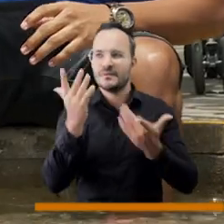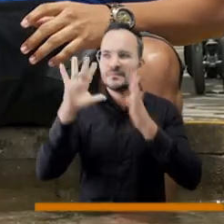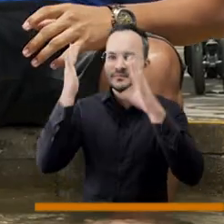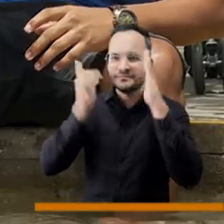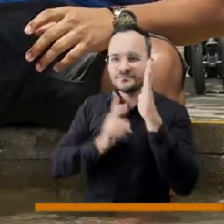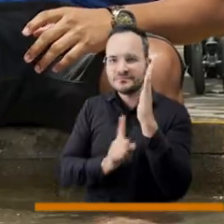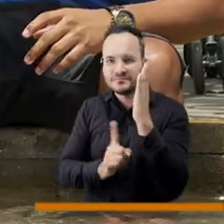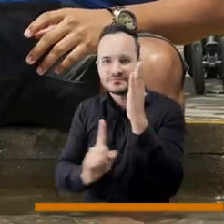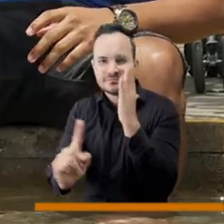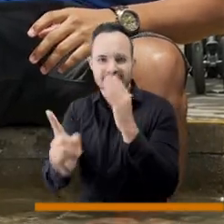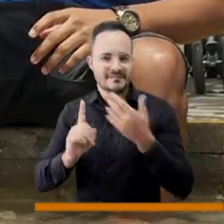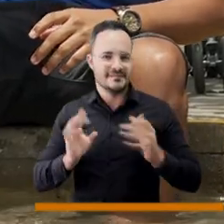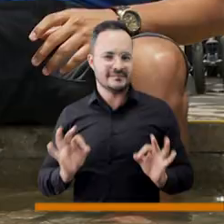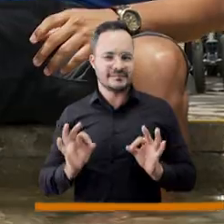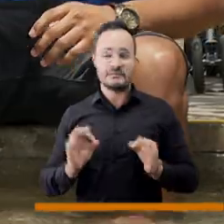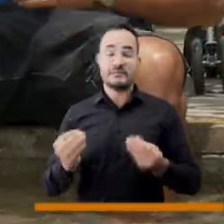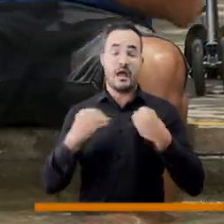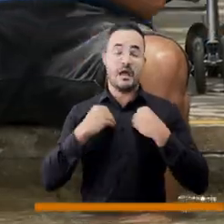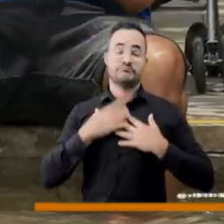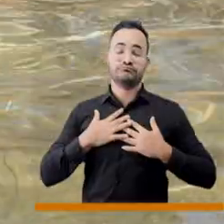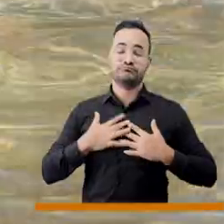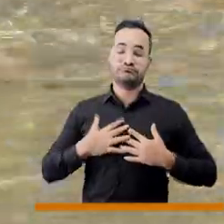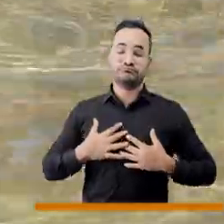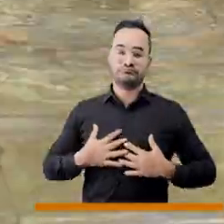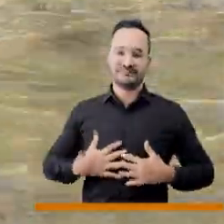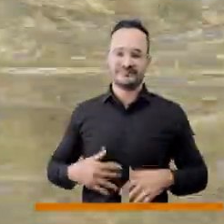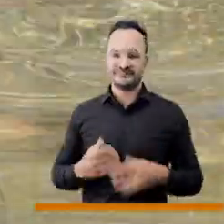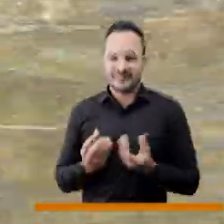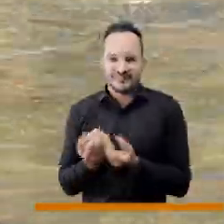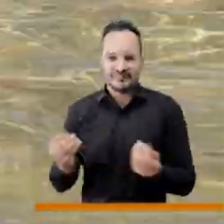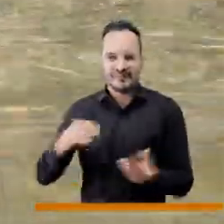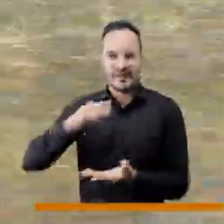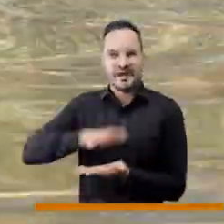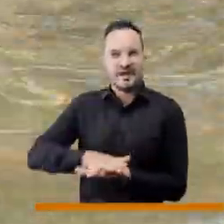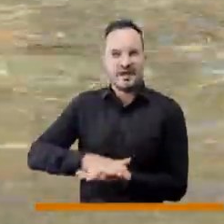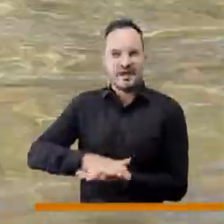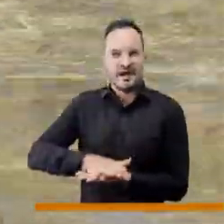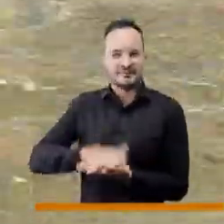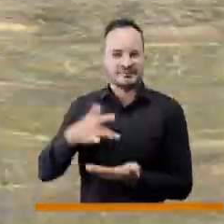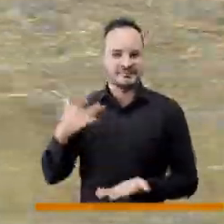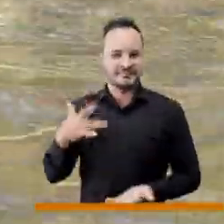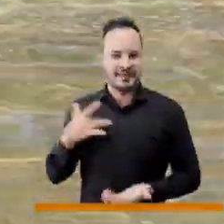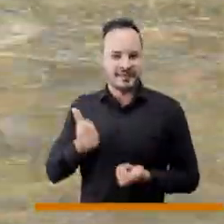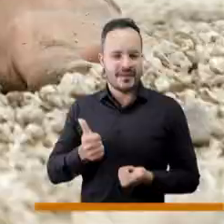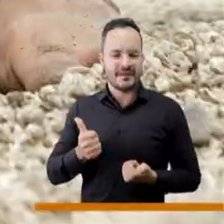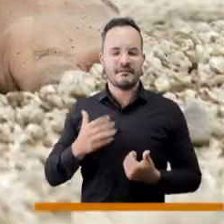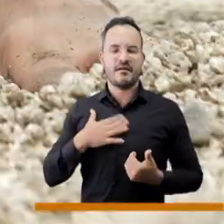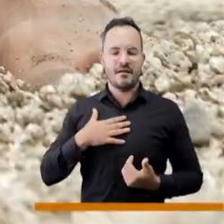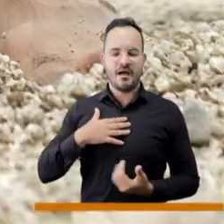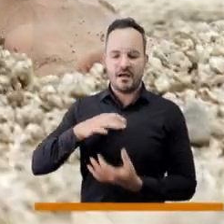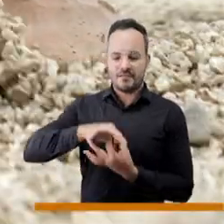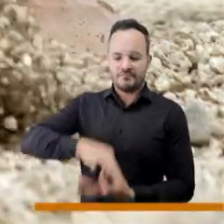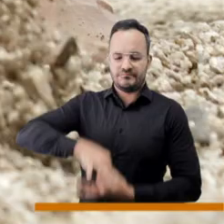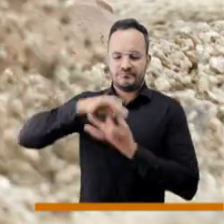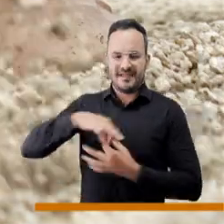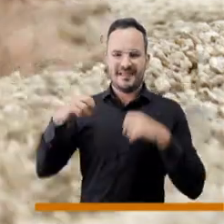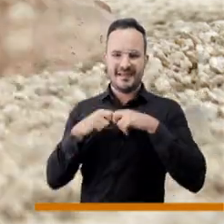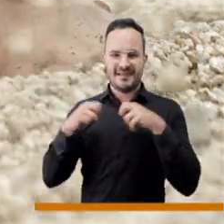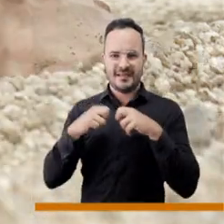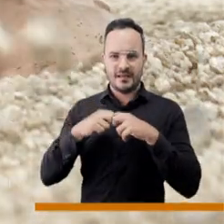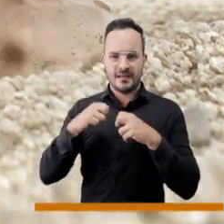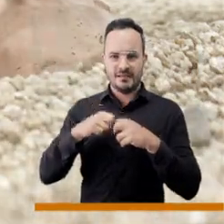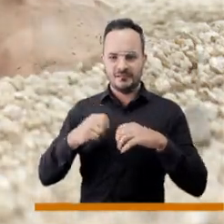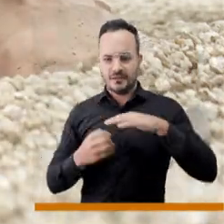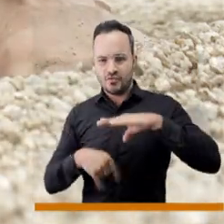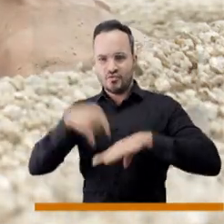ayudan a descansar, sentir el pasto, hacer esa conexión polo a tierra para equilibrar energía estática, luego pasar por